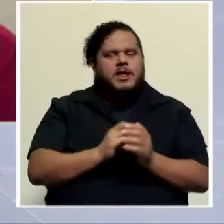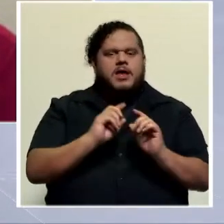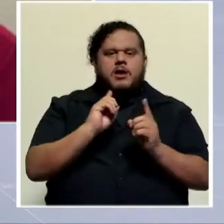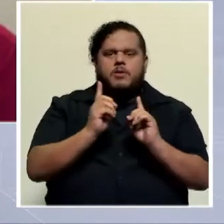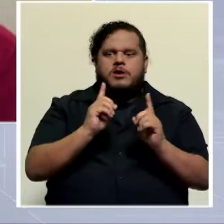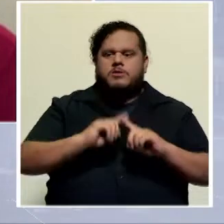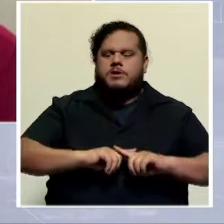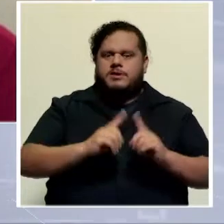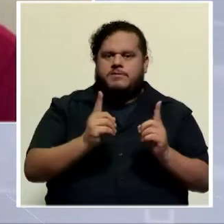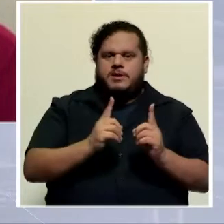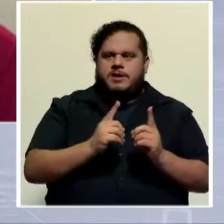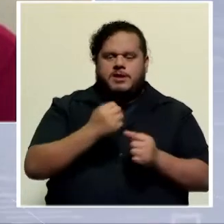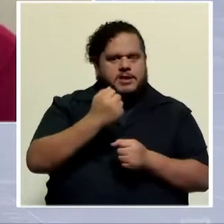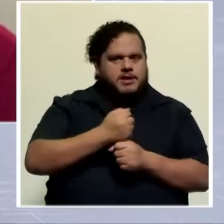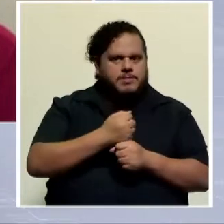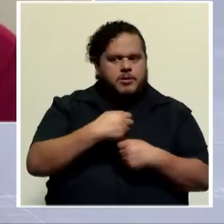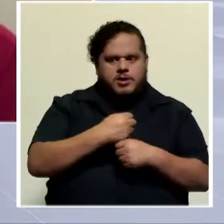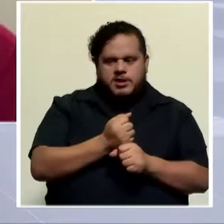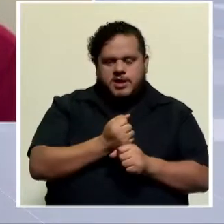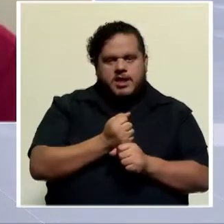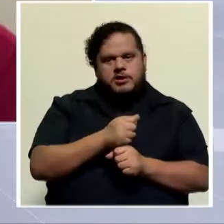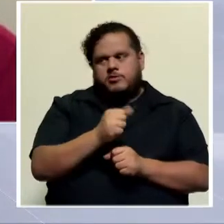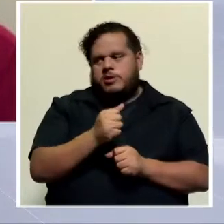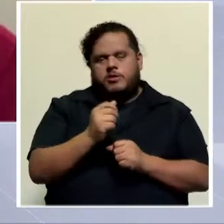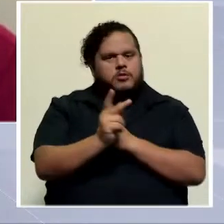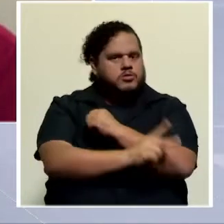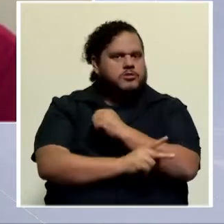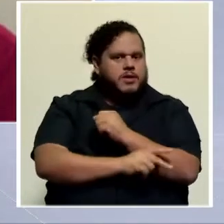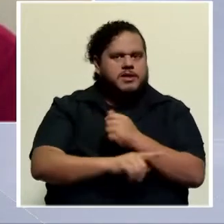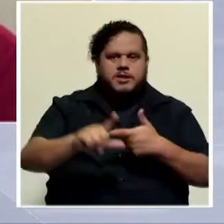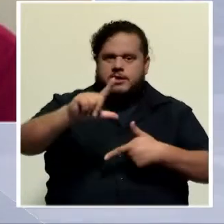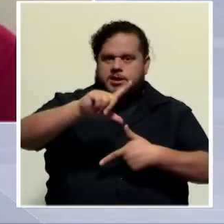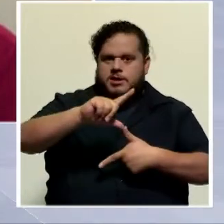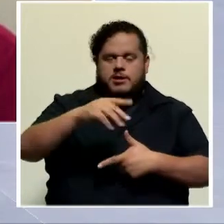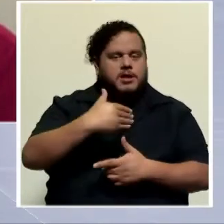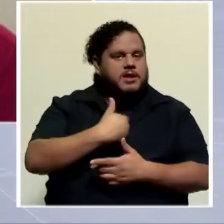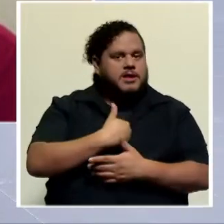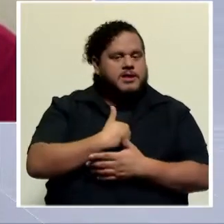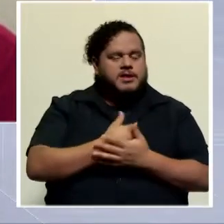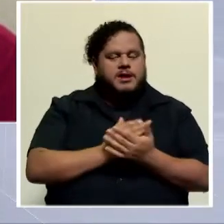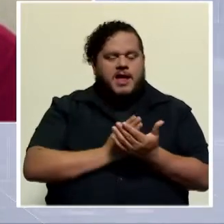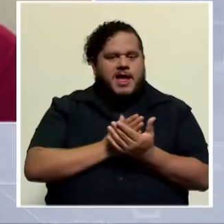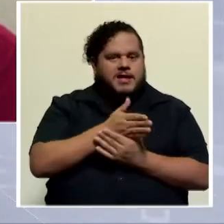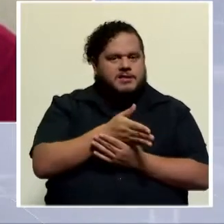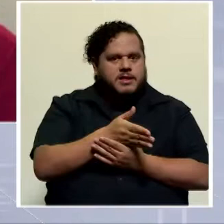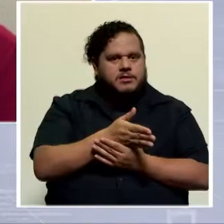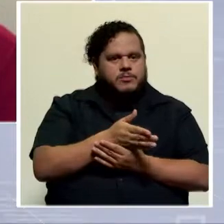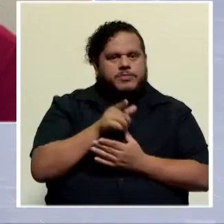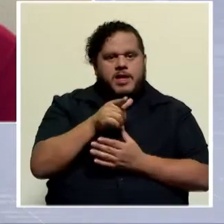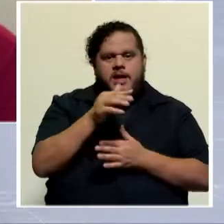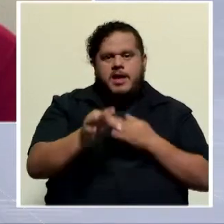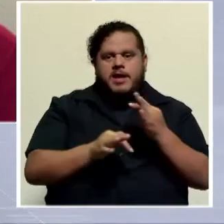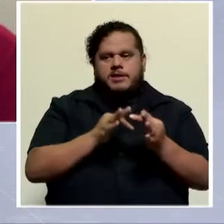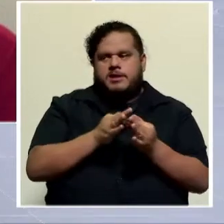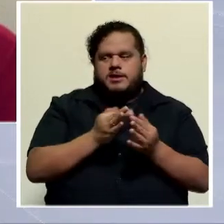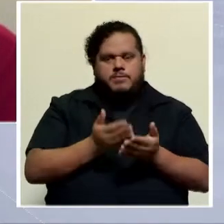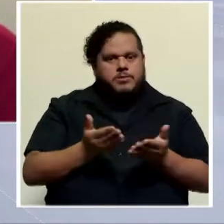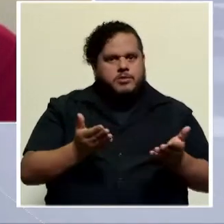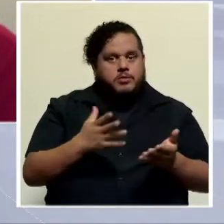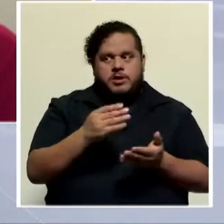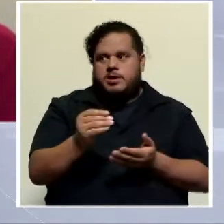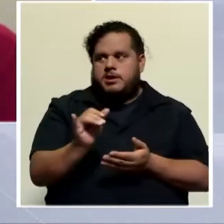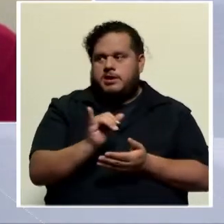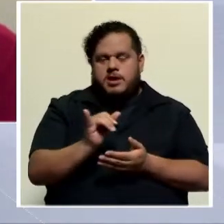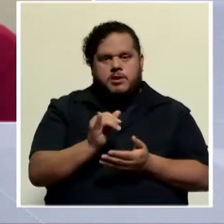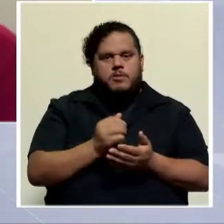las diferencias en empleo que se han generado en otros países de Latinoamérica que tienen acceso a este tipo de recursos y que